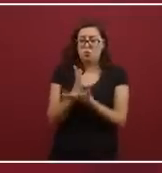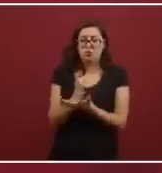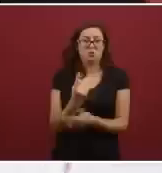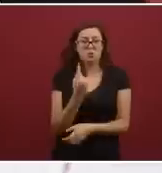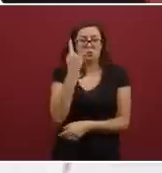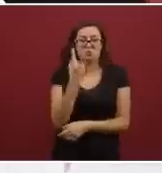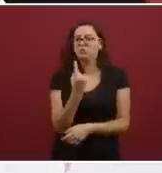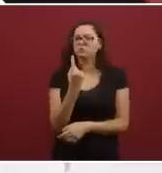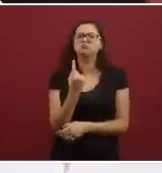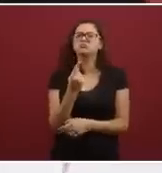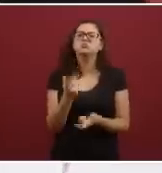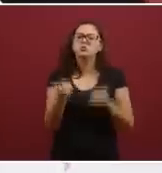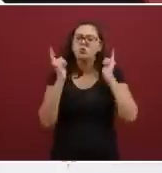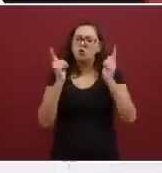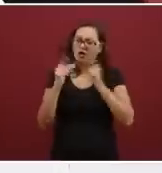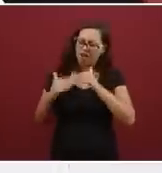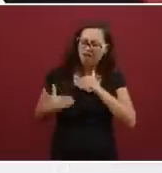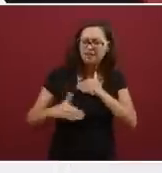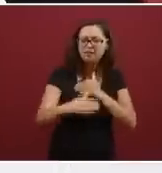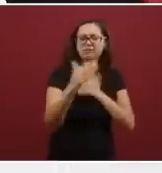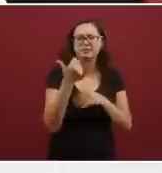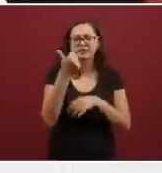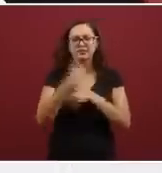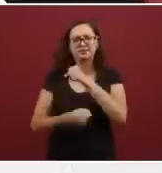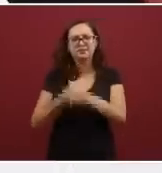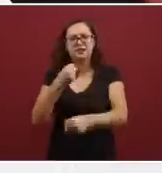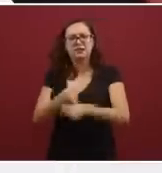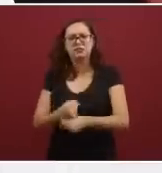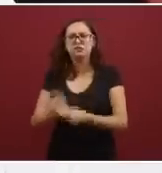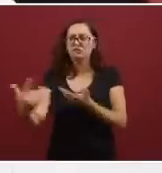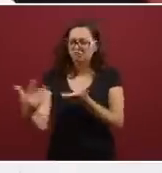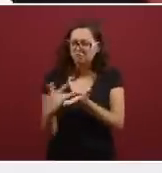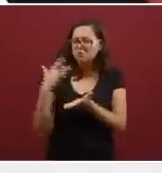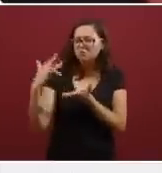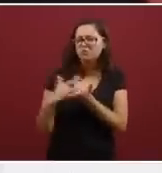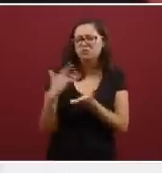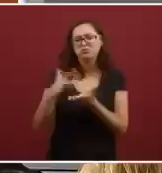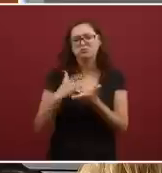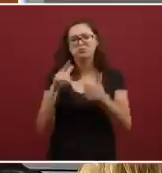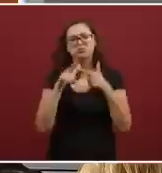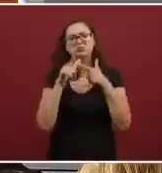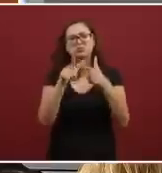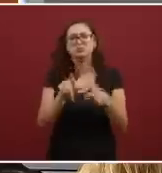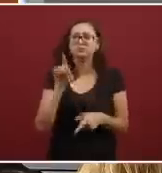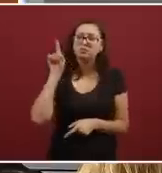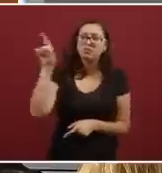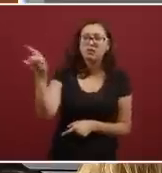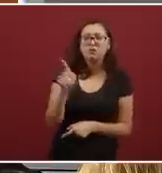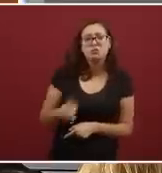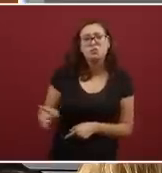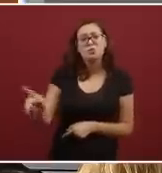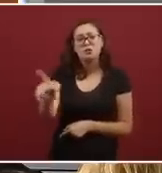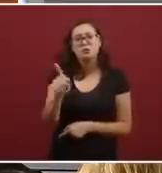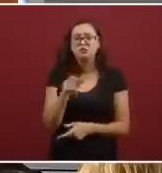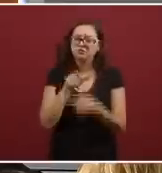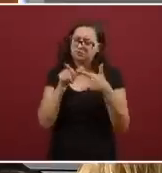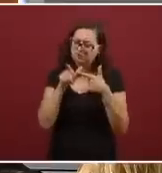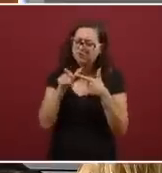durante su administración nos pudiera seguir apoyando para que Santos Reyes Yucuná tenga una fuente de